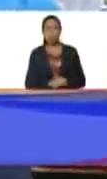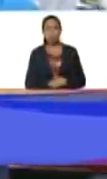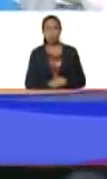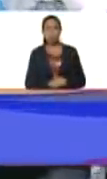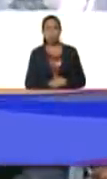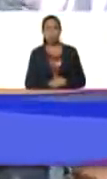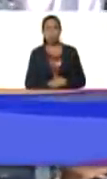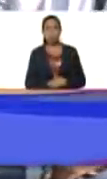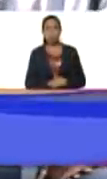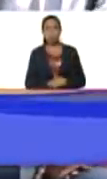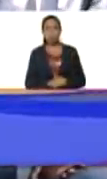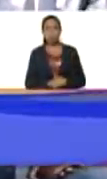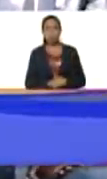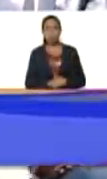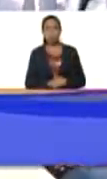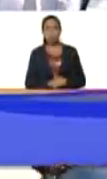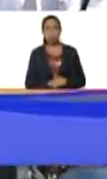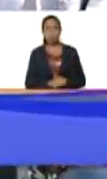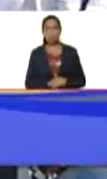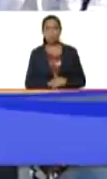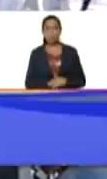Ah, dilo pues.